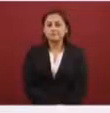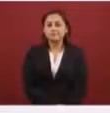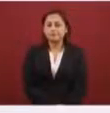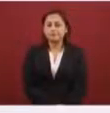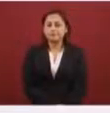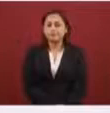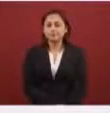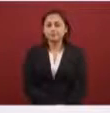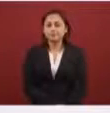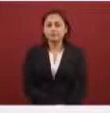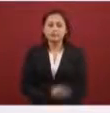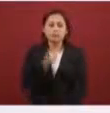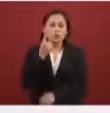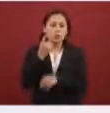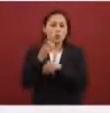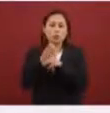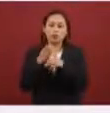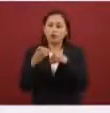componente